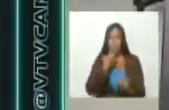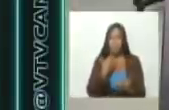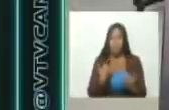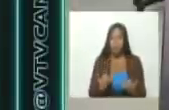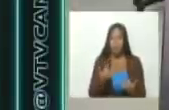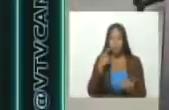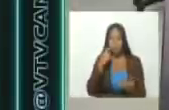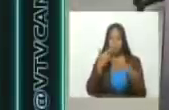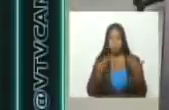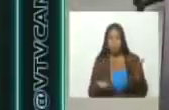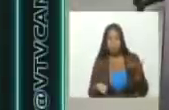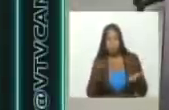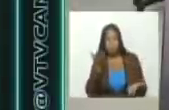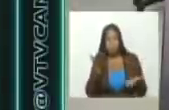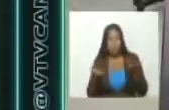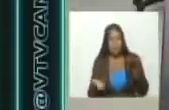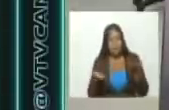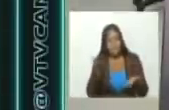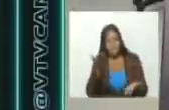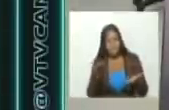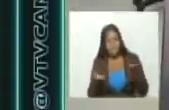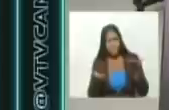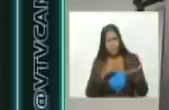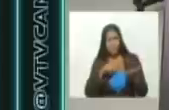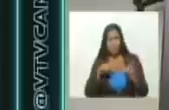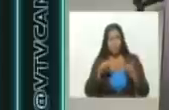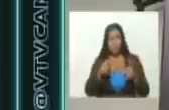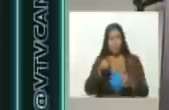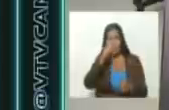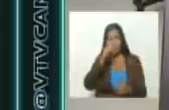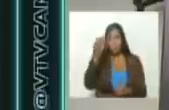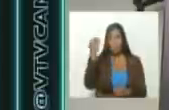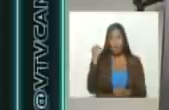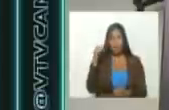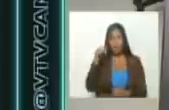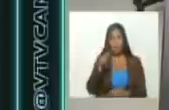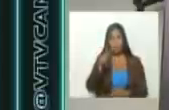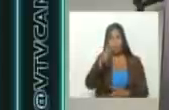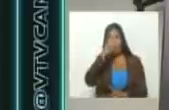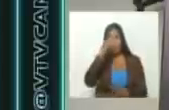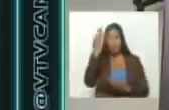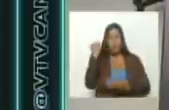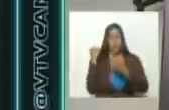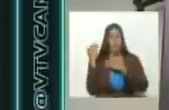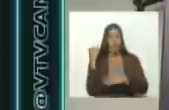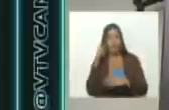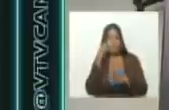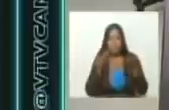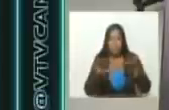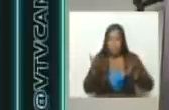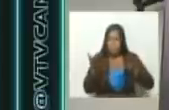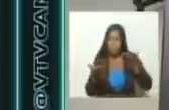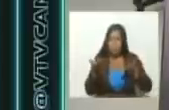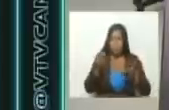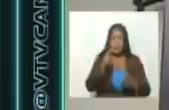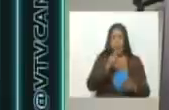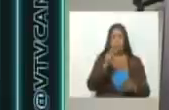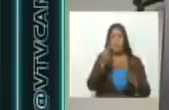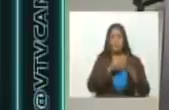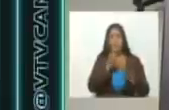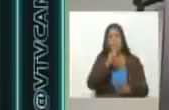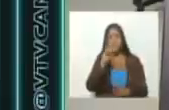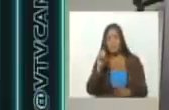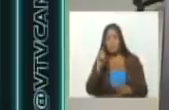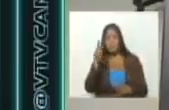si lo contrastamos con el comienzo del año anterior y, por supuesto, los años anteriores, 20 y 19, que